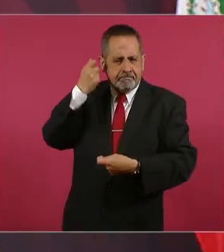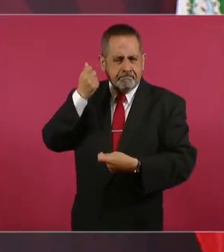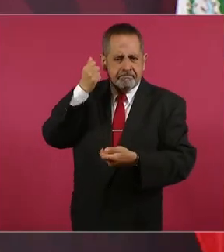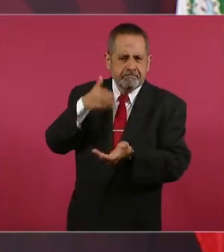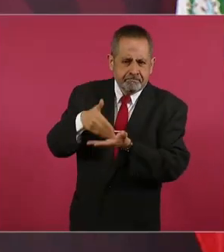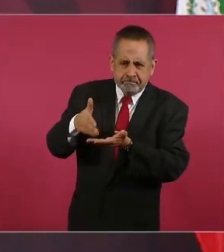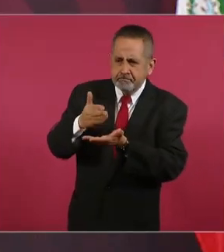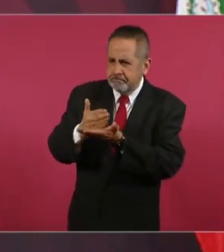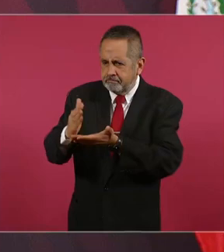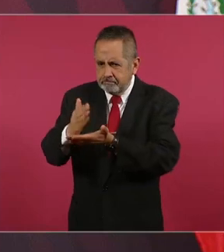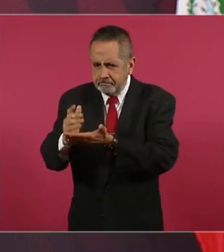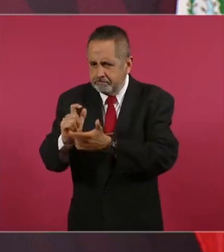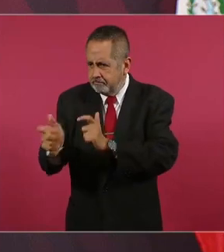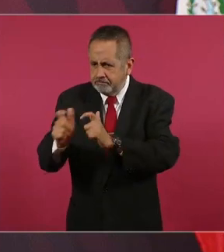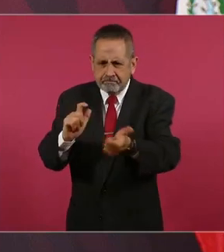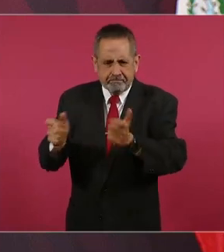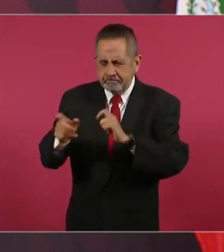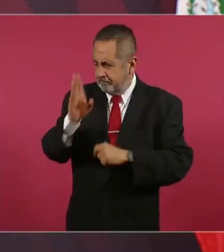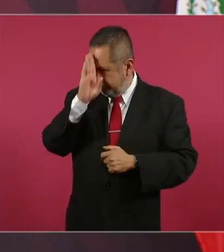que se entregan de manera directa.